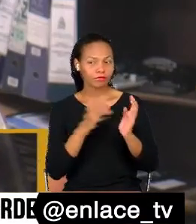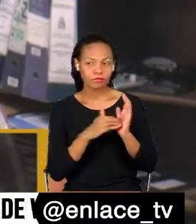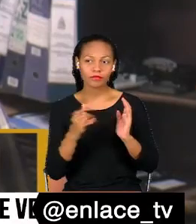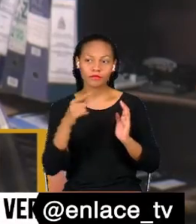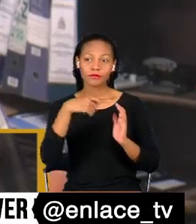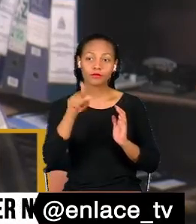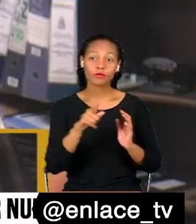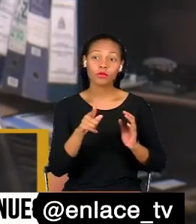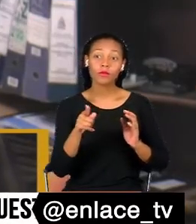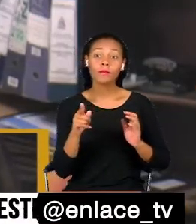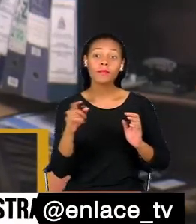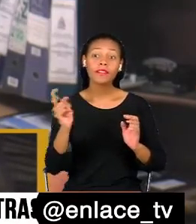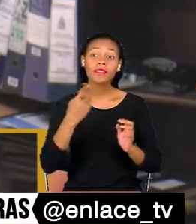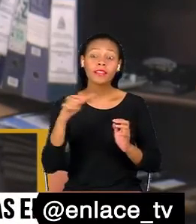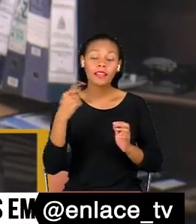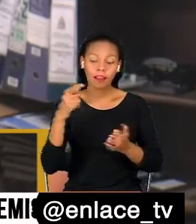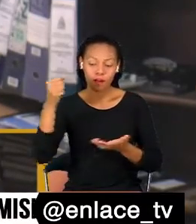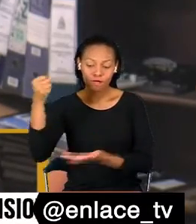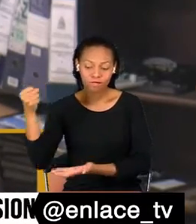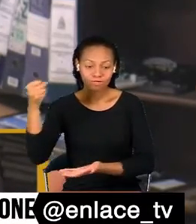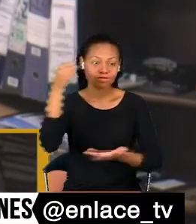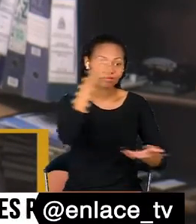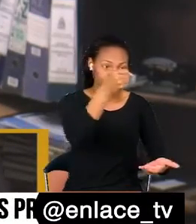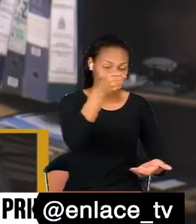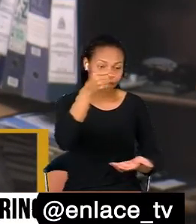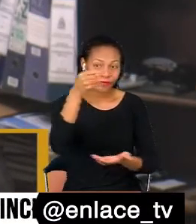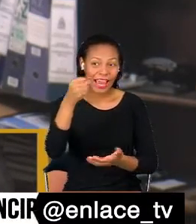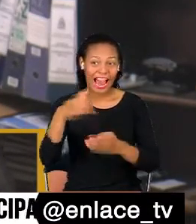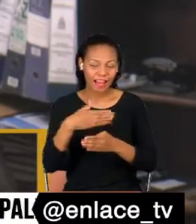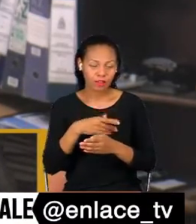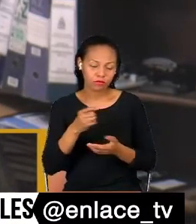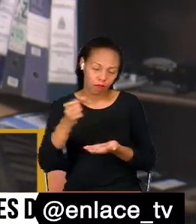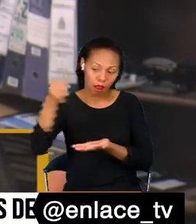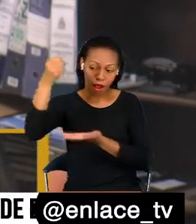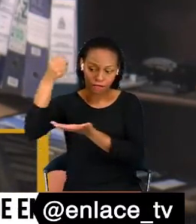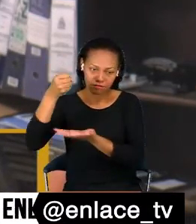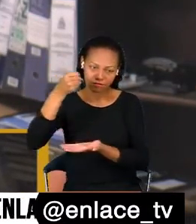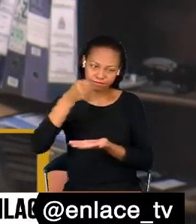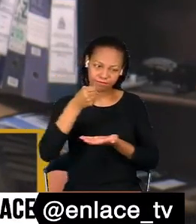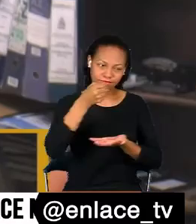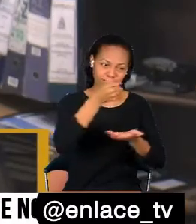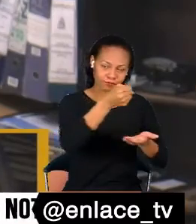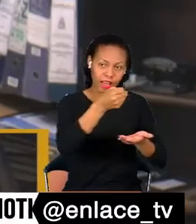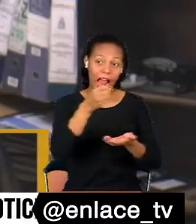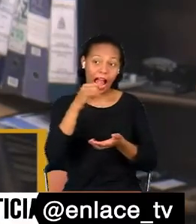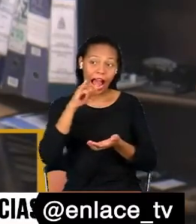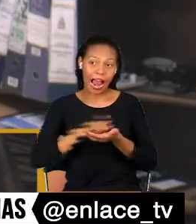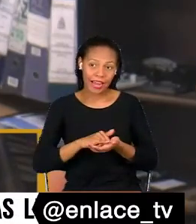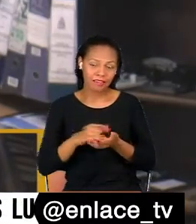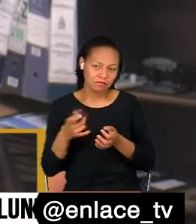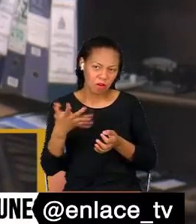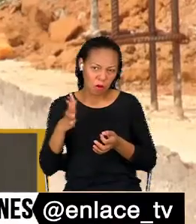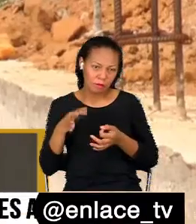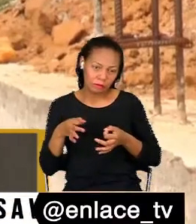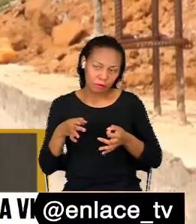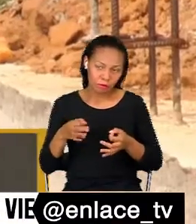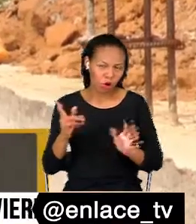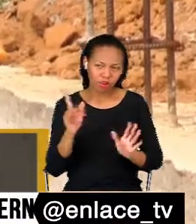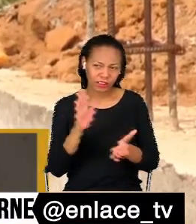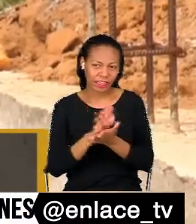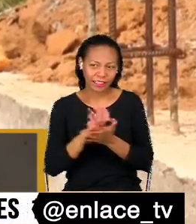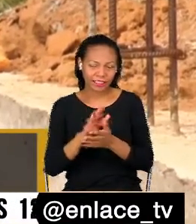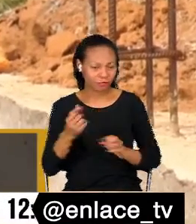fiducia, en sacar los desembolsos de la fiducia del anticipo. Fue más que todo, pero en realidad ahí siempre se ha estado trabajando. Esta